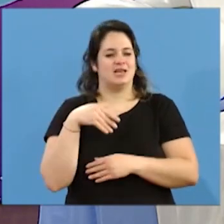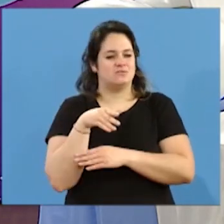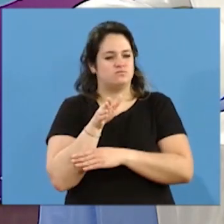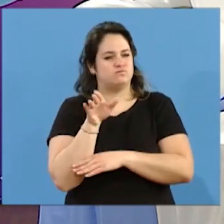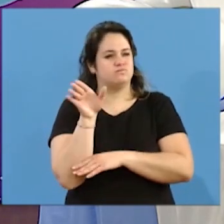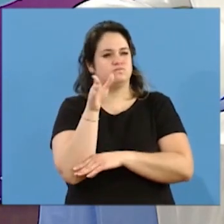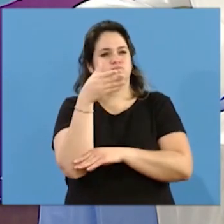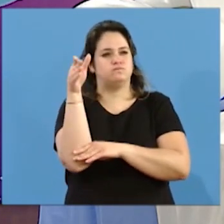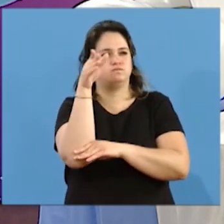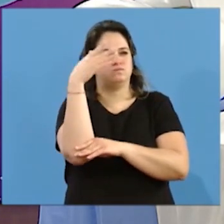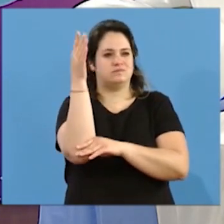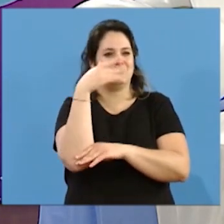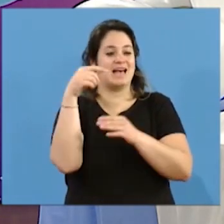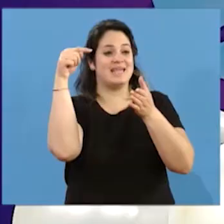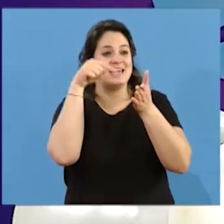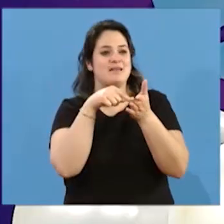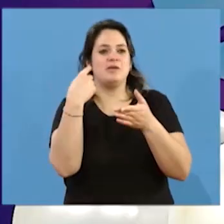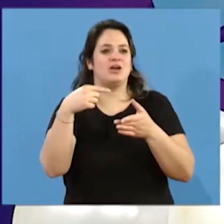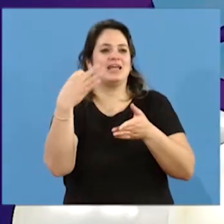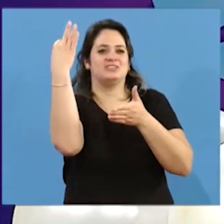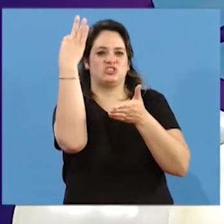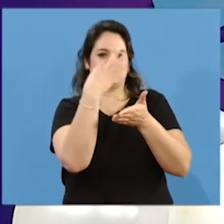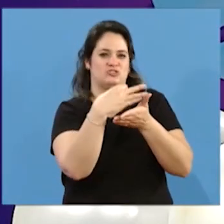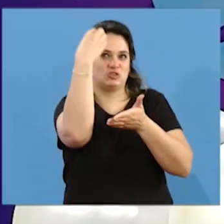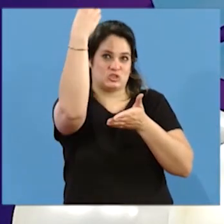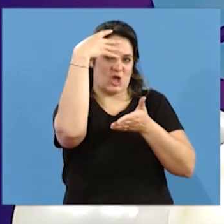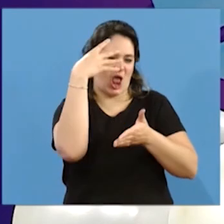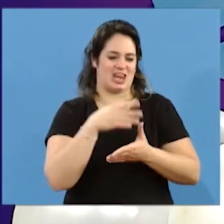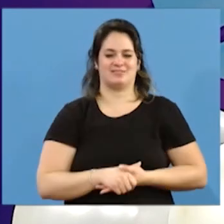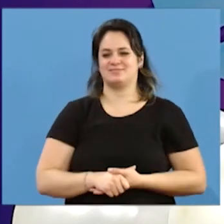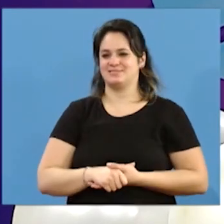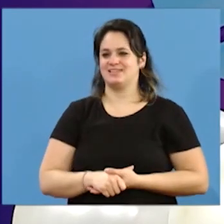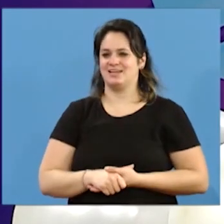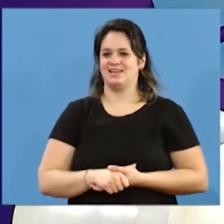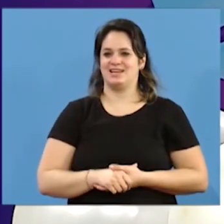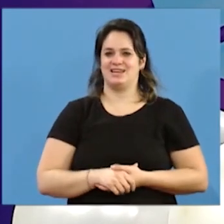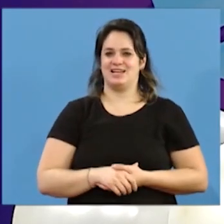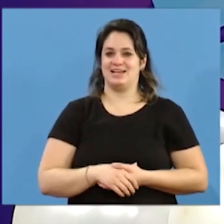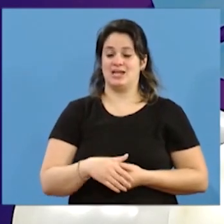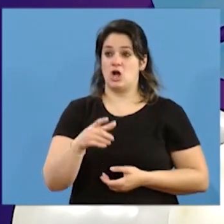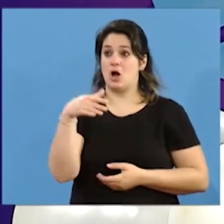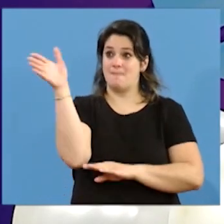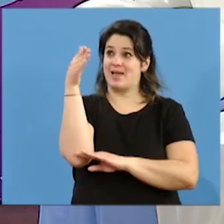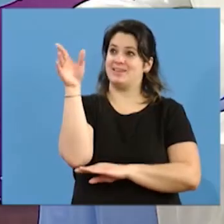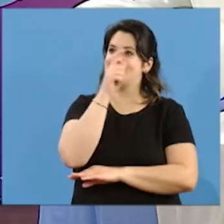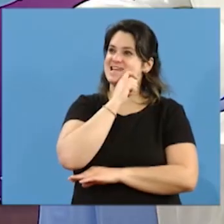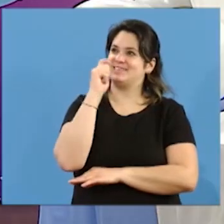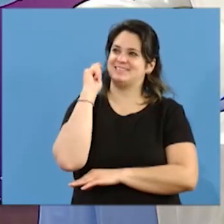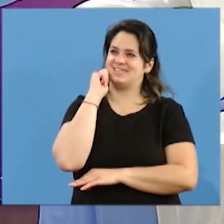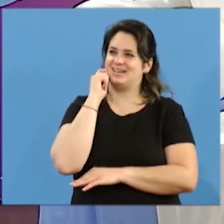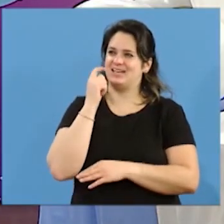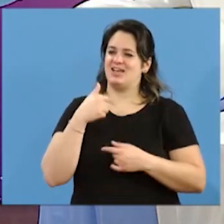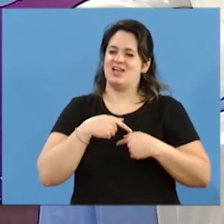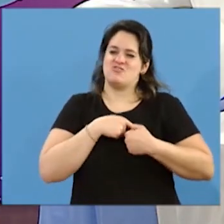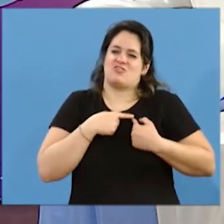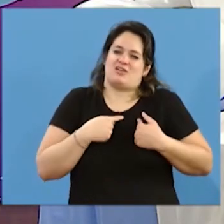tiene vuelo y en el centro tiene el sol. Te saludo a ti, bandera, con todo